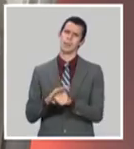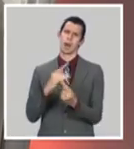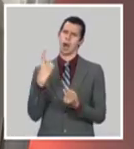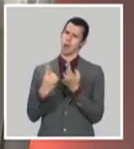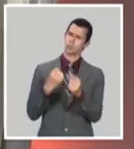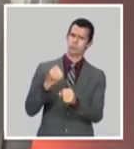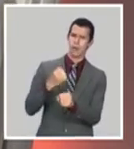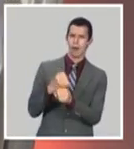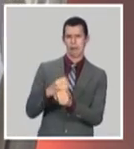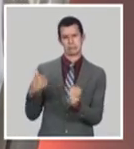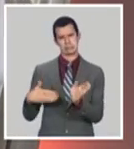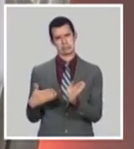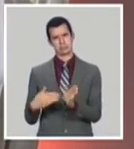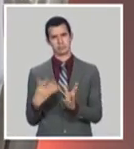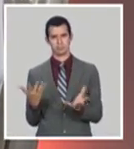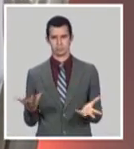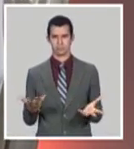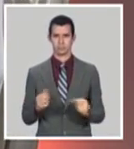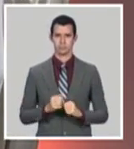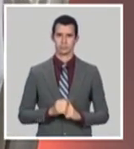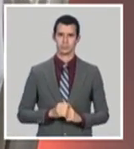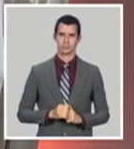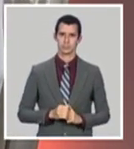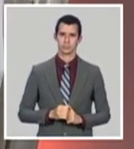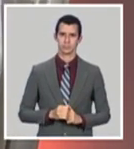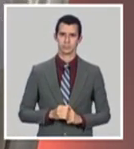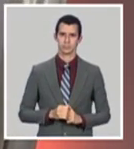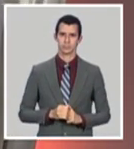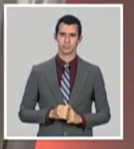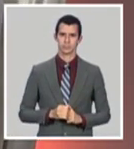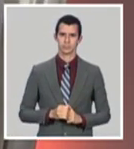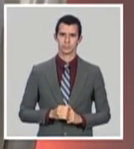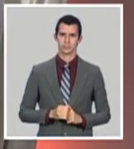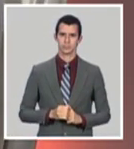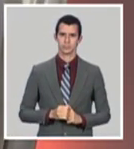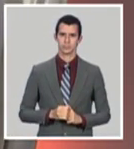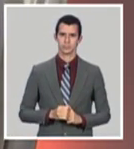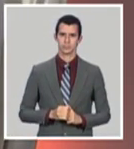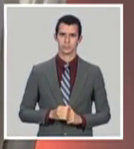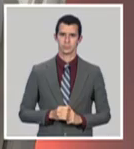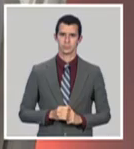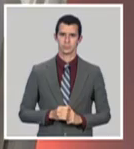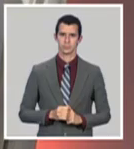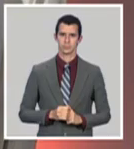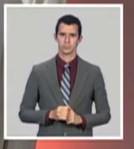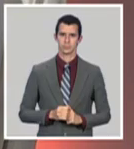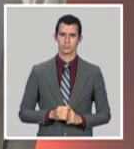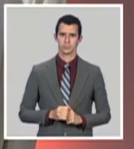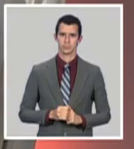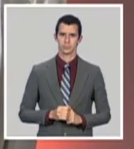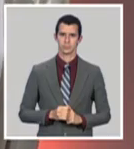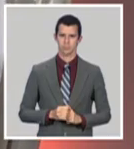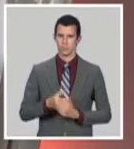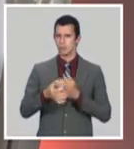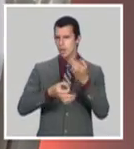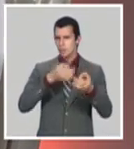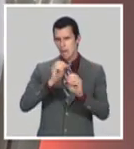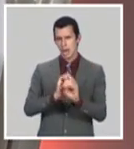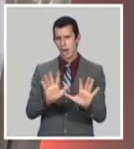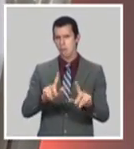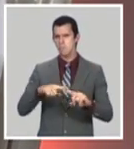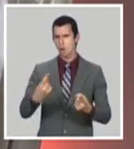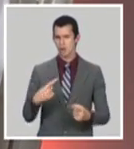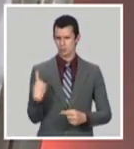que sabemos que nos puede dar alguna efectividad. Y lo digo de esta manera porque todos los días es una batalla y nosotros